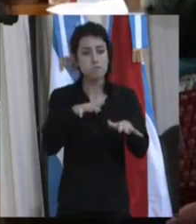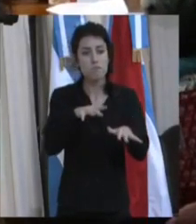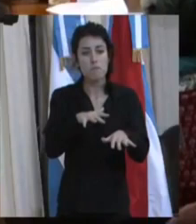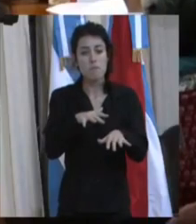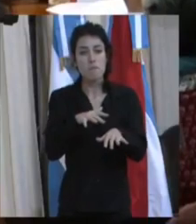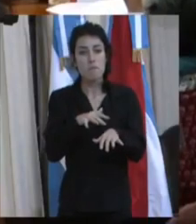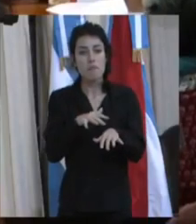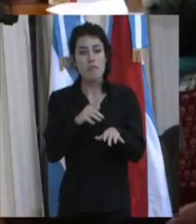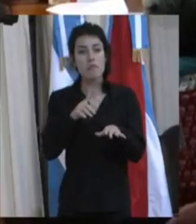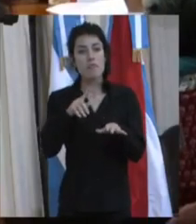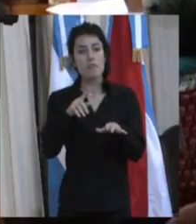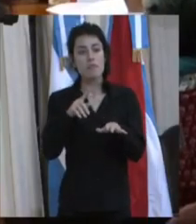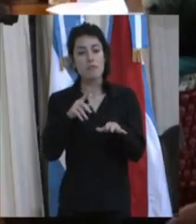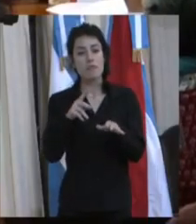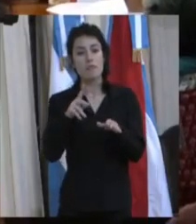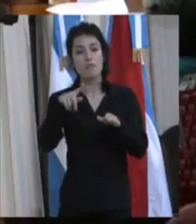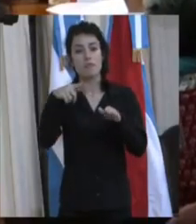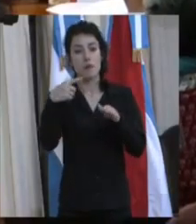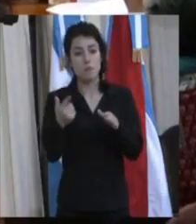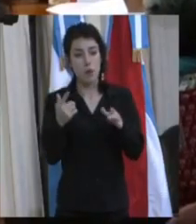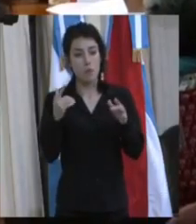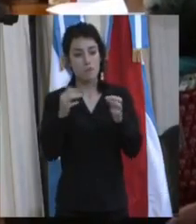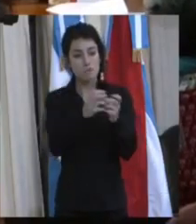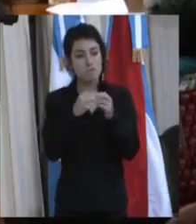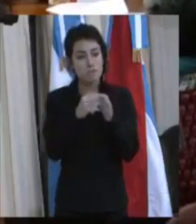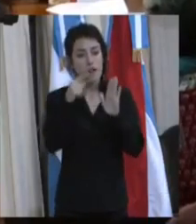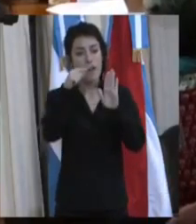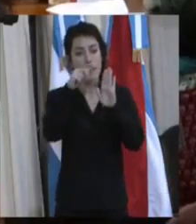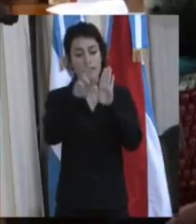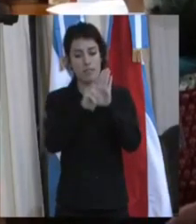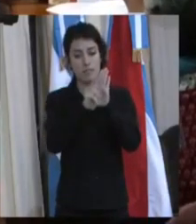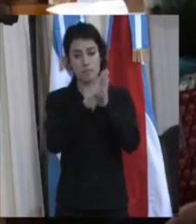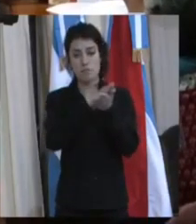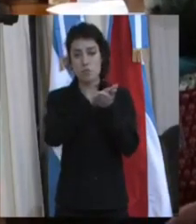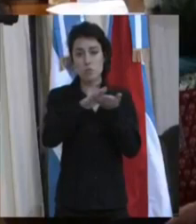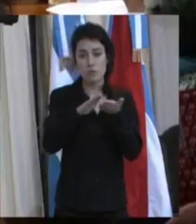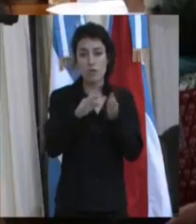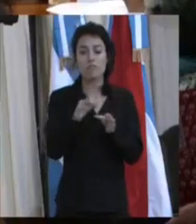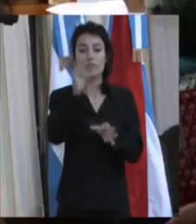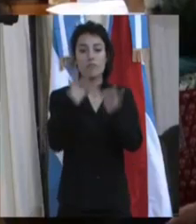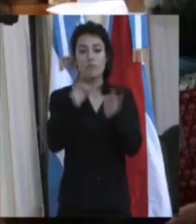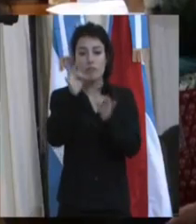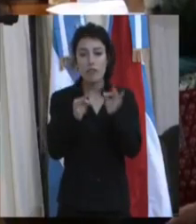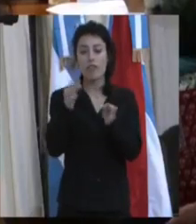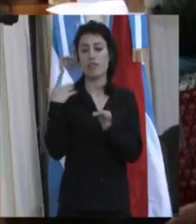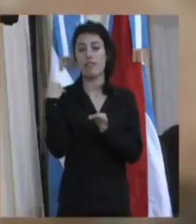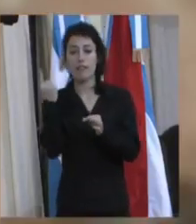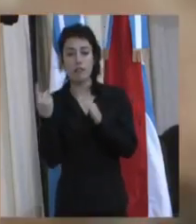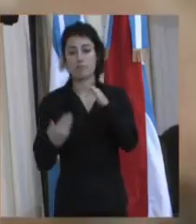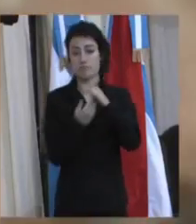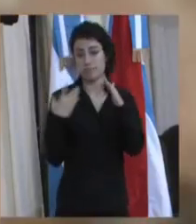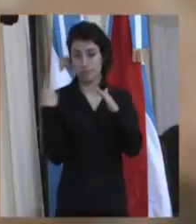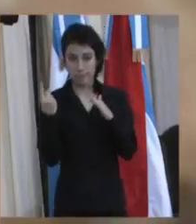que viene la intervención, se pone un nuevo estatuto y hay que elegir decanos y rector. En la elección del